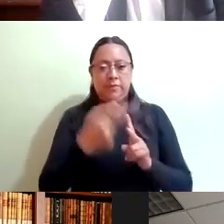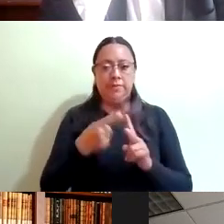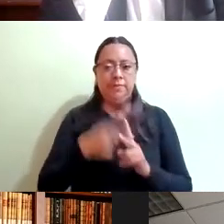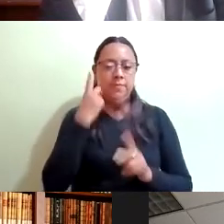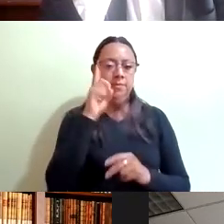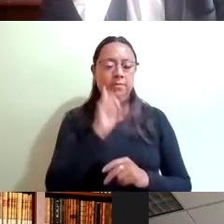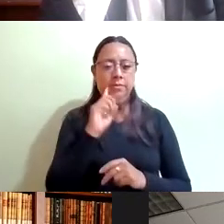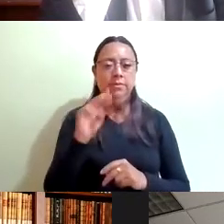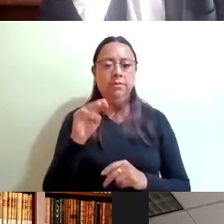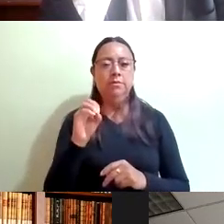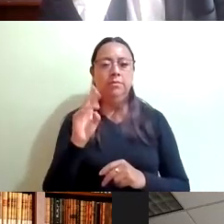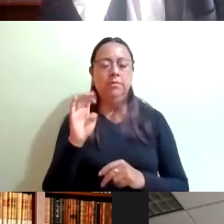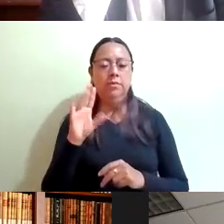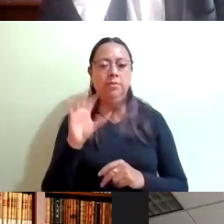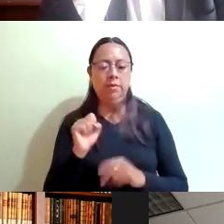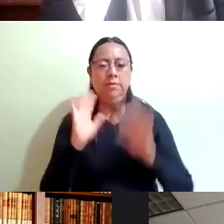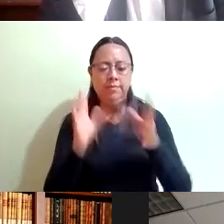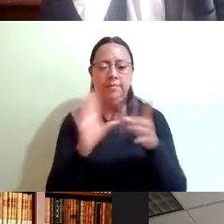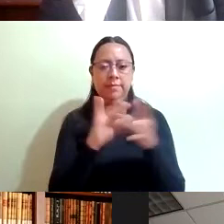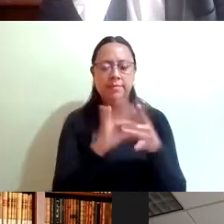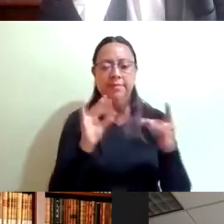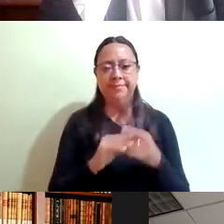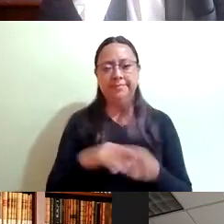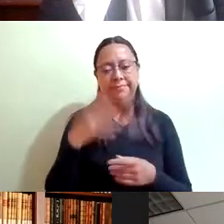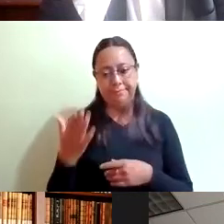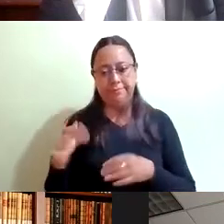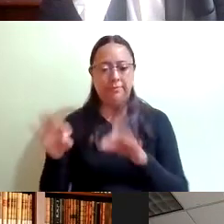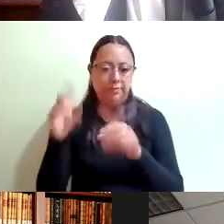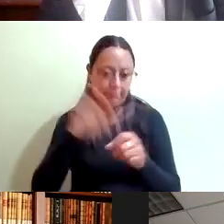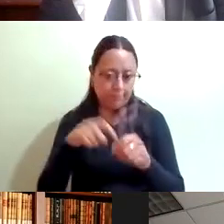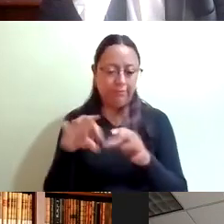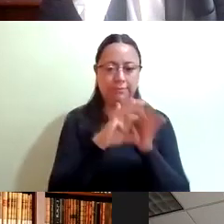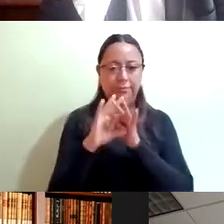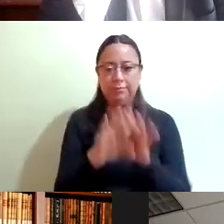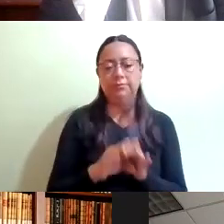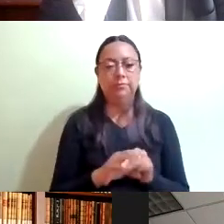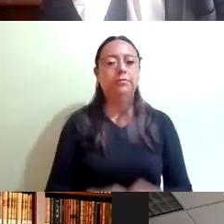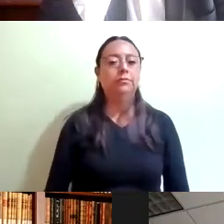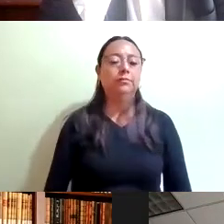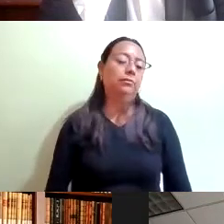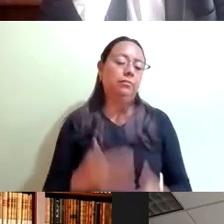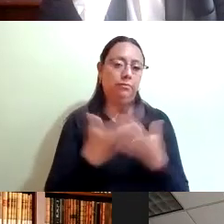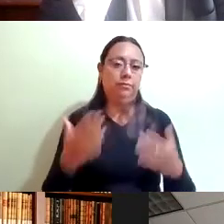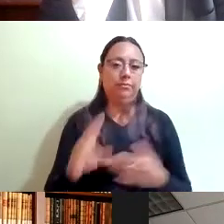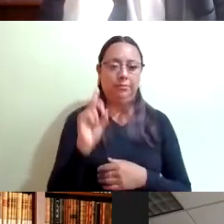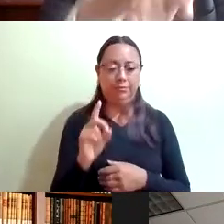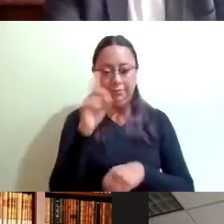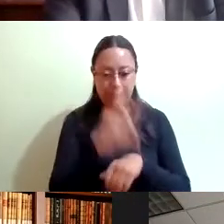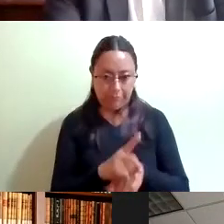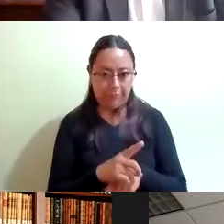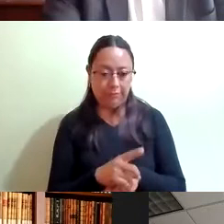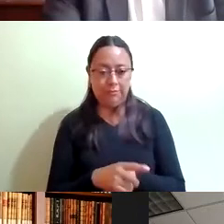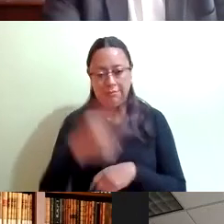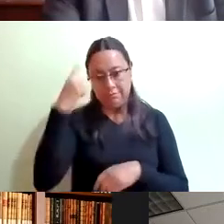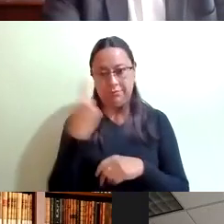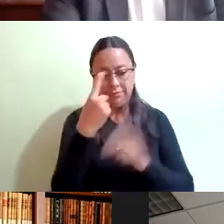en Comisiones Unidas, también en 30 días para un tema diferente, la tendremos directamente en el Pleno. A mí